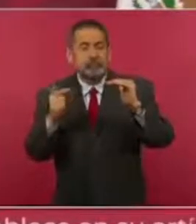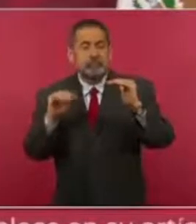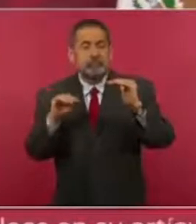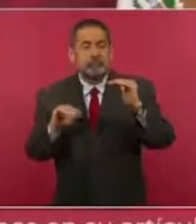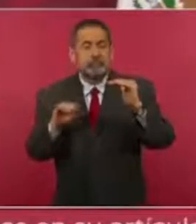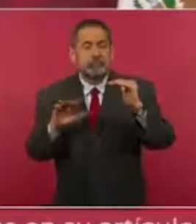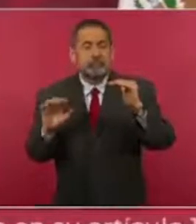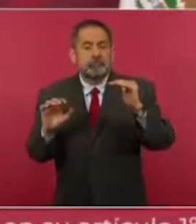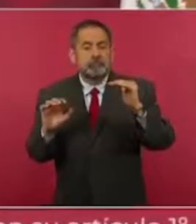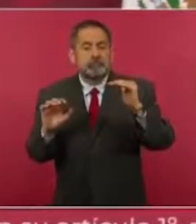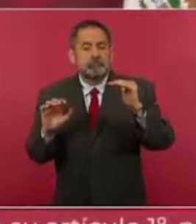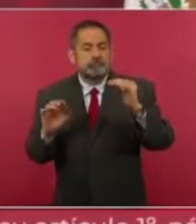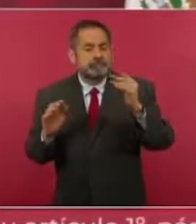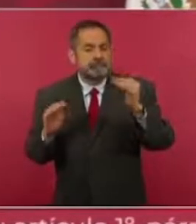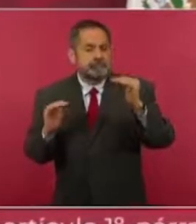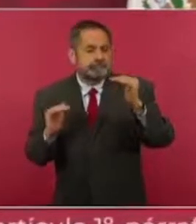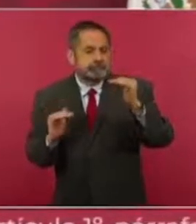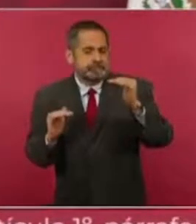maestro